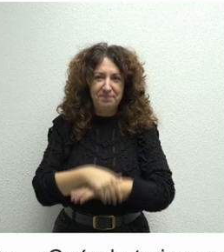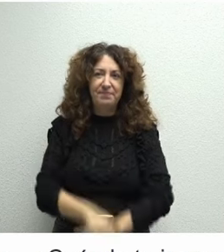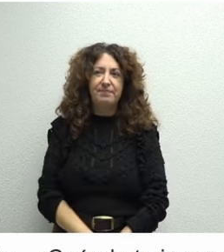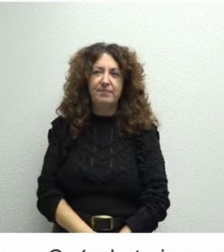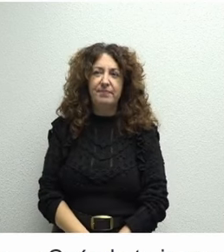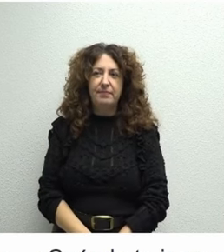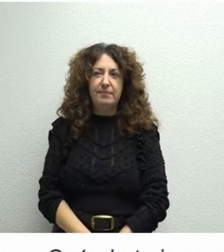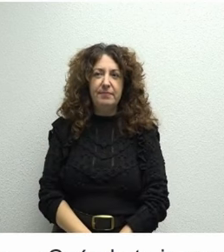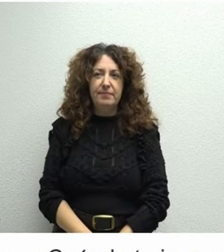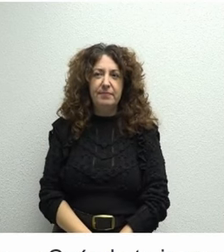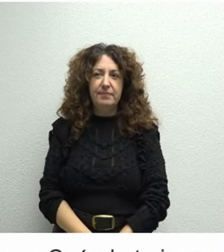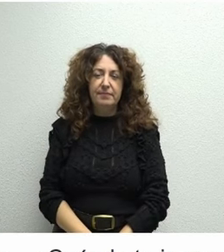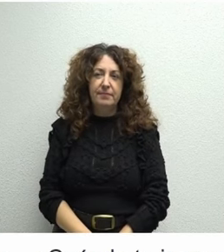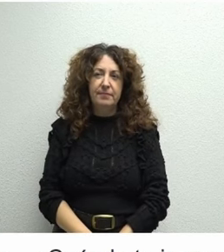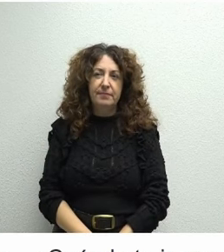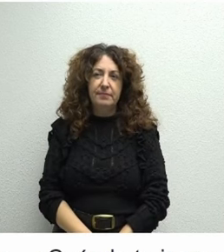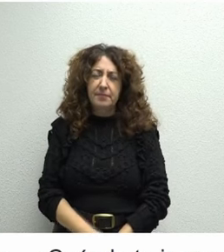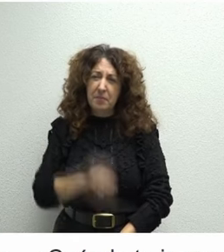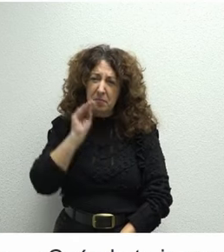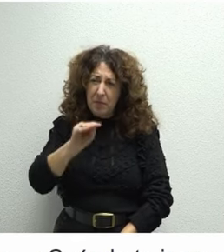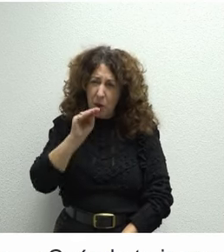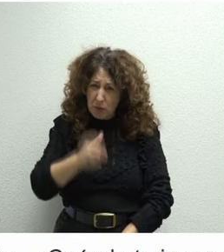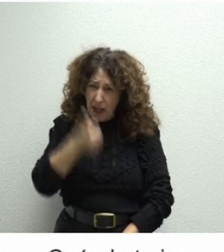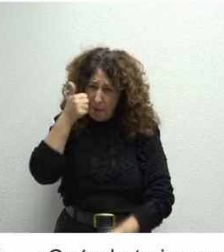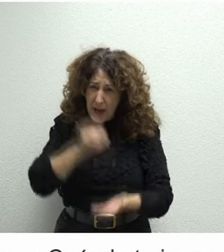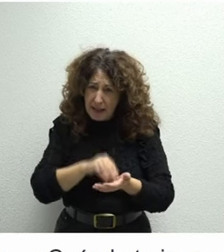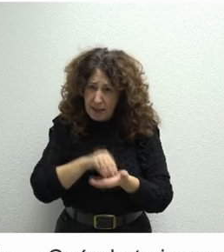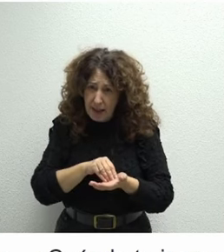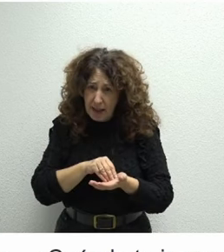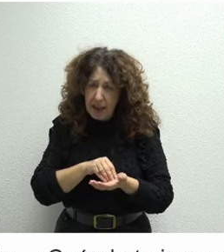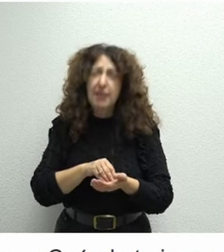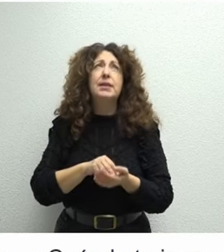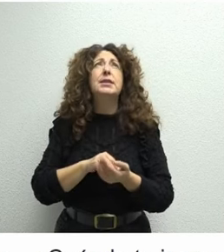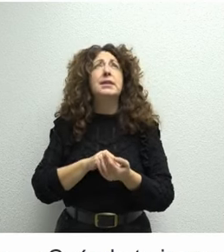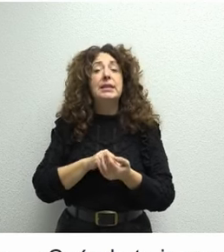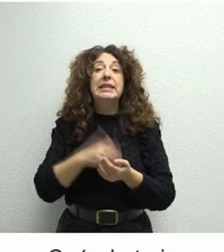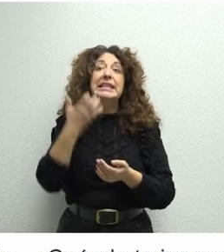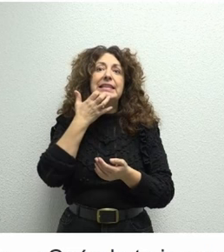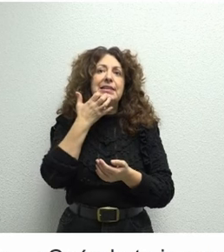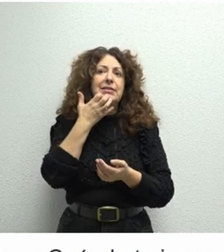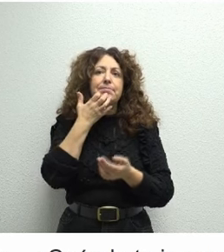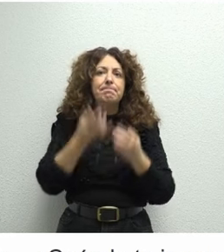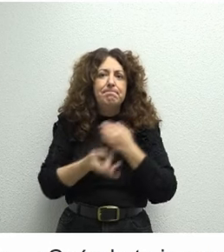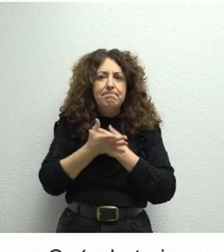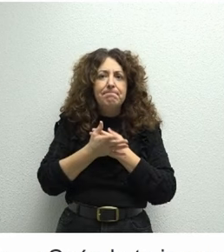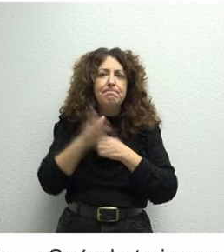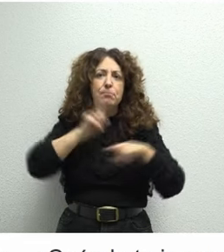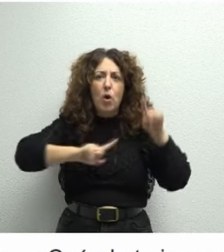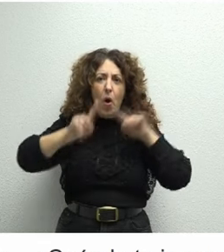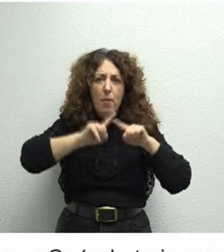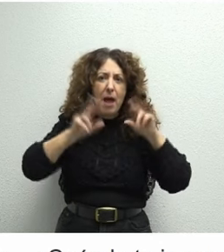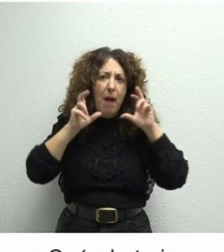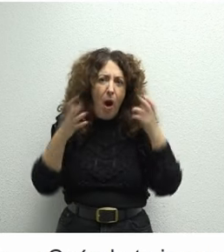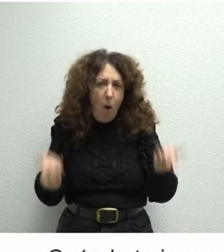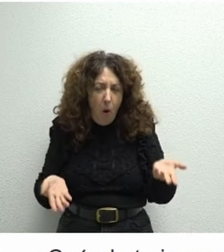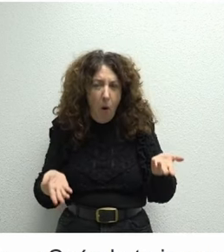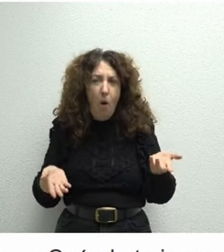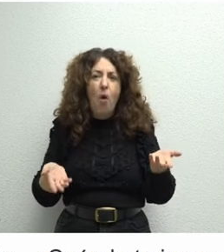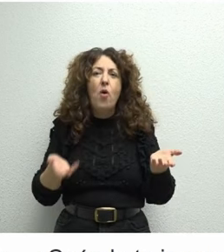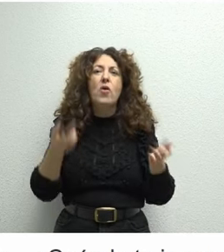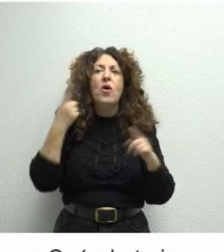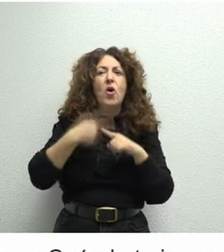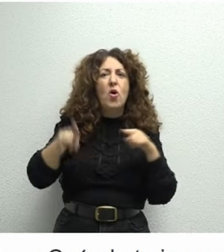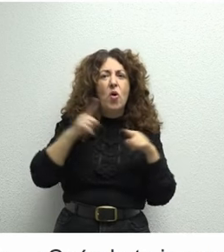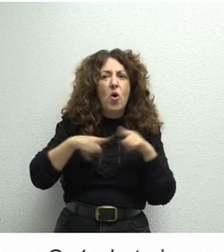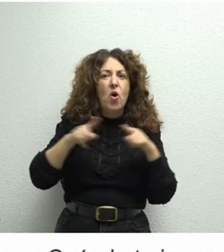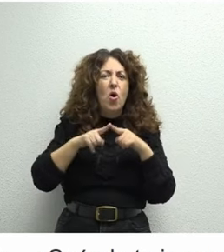tiempo y alguna vez más si tengo algún problema gordo y los tos se me